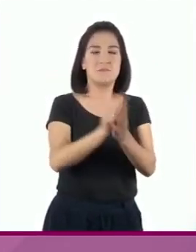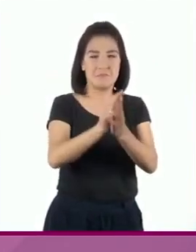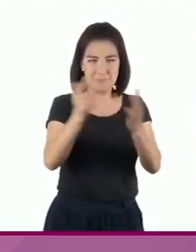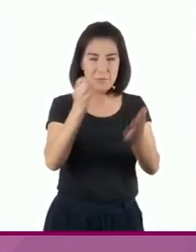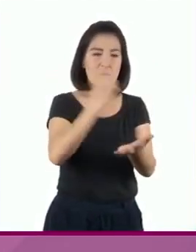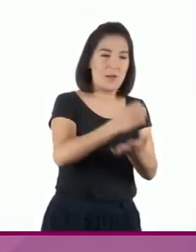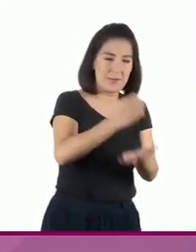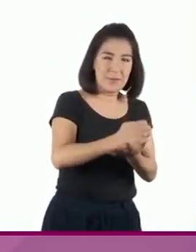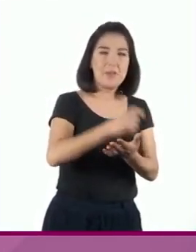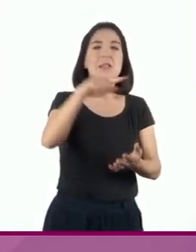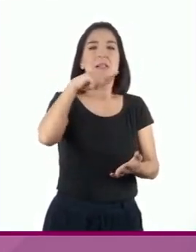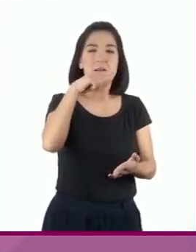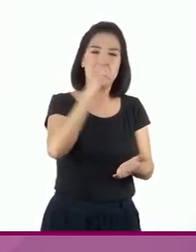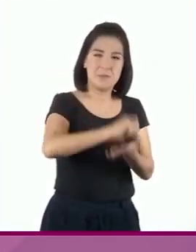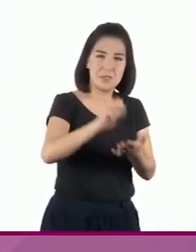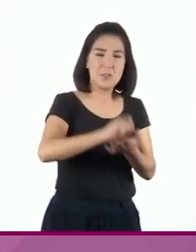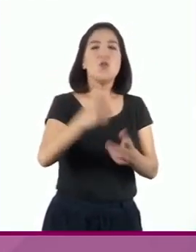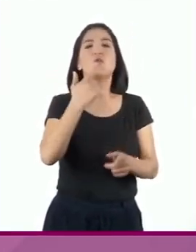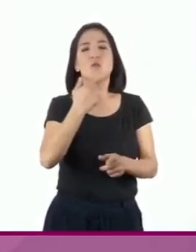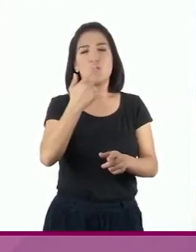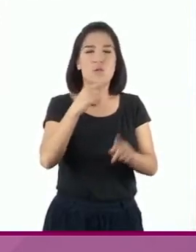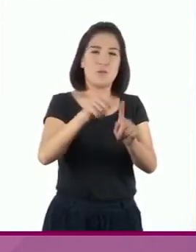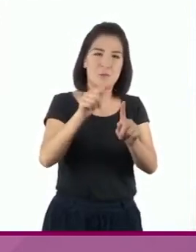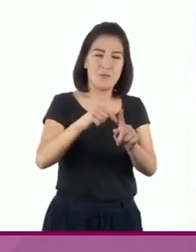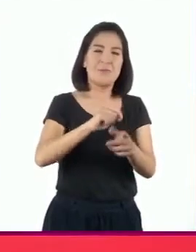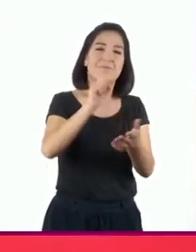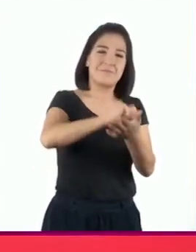bolígrafo, lápiz, colores y mucha creatividad.